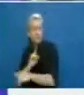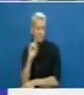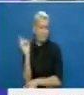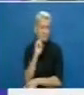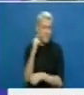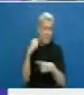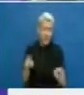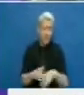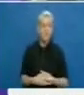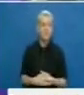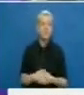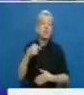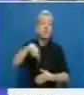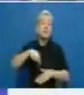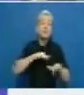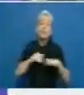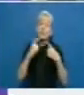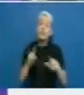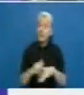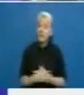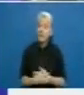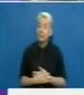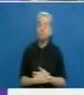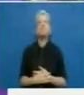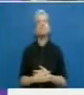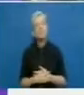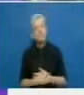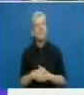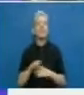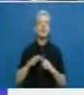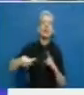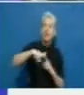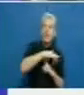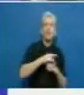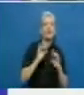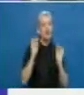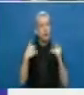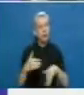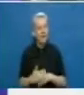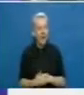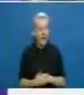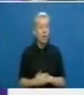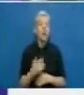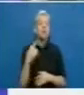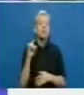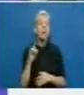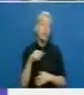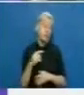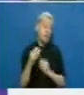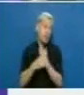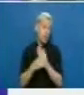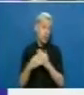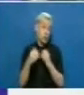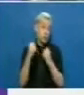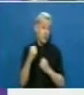contrario. Bueno, la situación es distinta, el escenario quizás es crítico, tal como en aquella ocasión, pero la herramienta, dice por ejemplo el ministro de Economía de